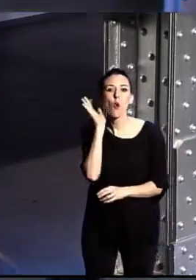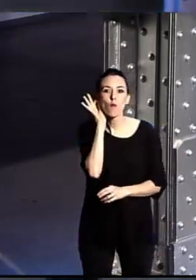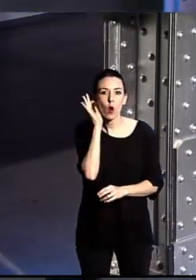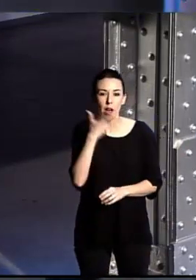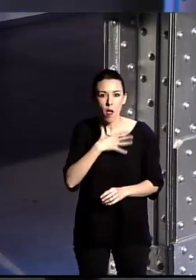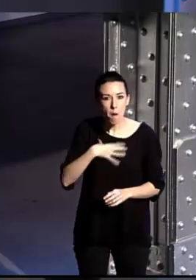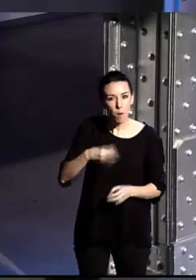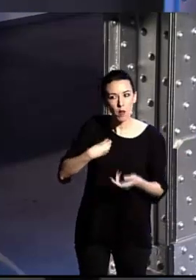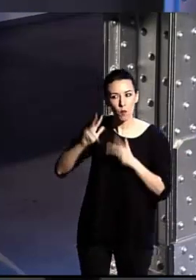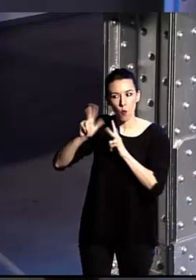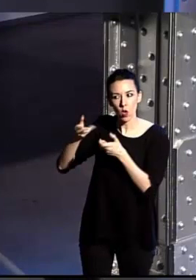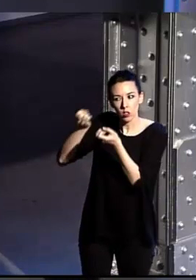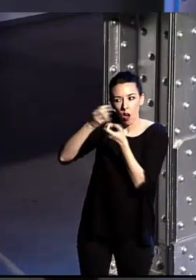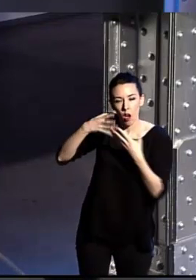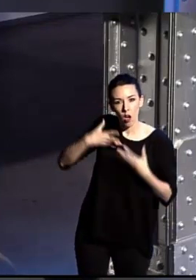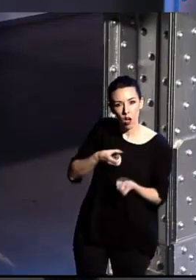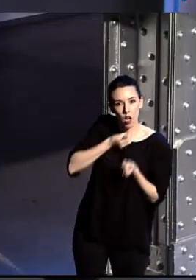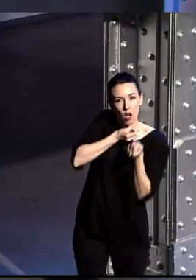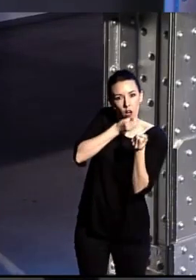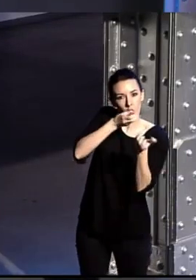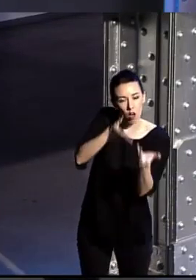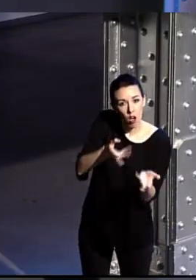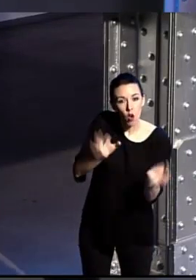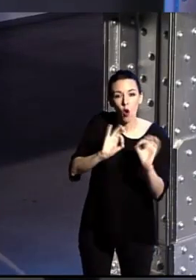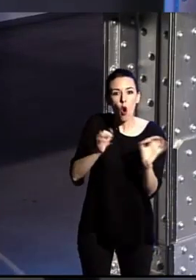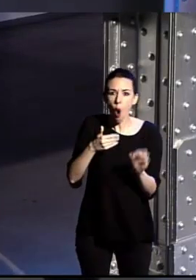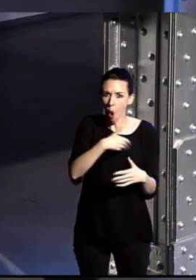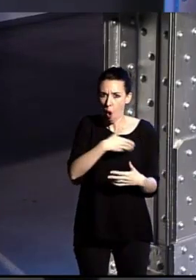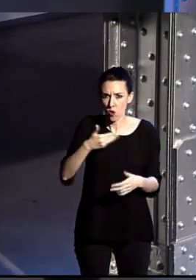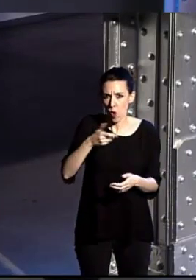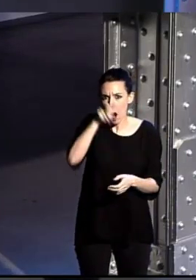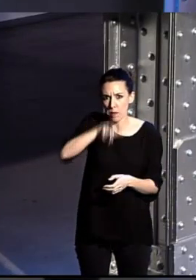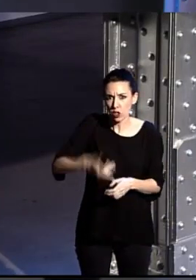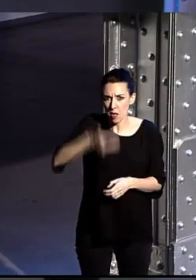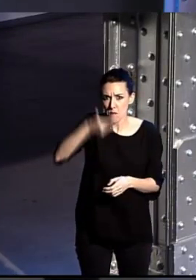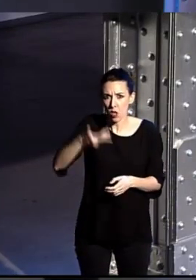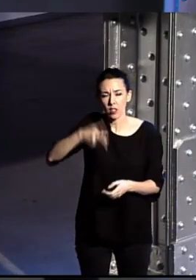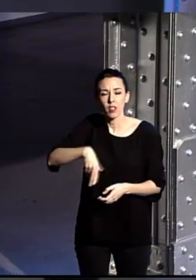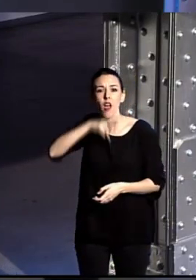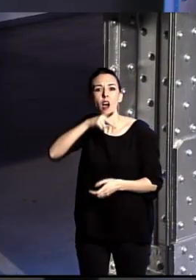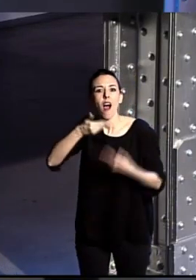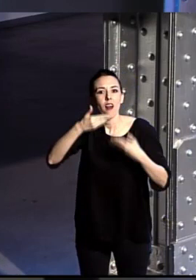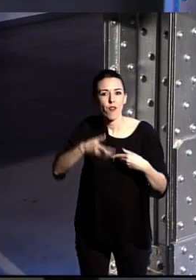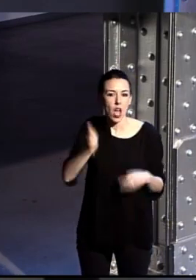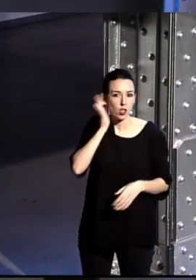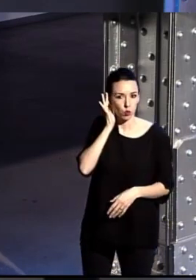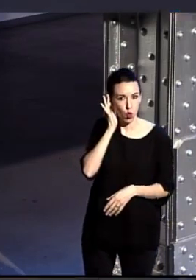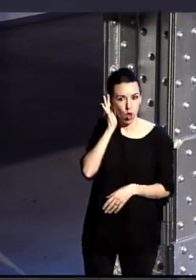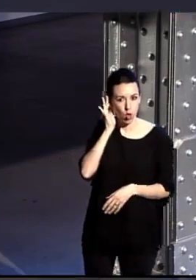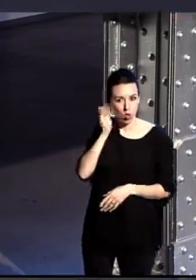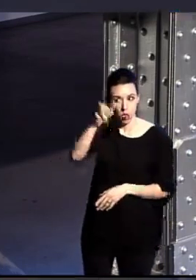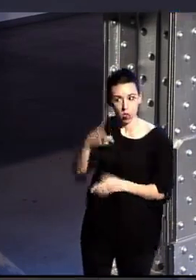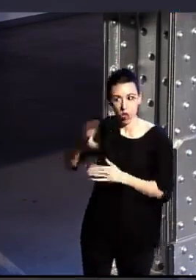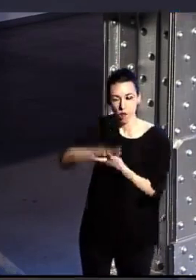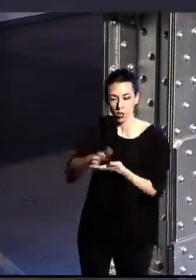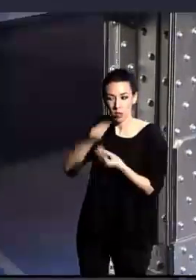que pueden hablar por los muertos o a través, o sea, grandes personajes de la historia que hablan a través de una mujer. Que eso es curioso, que solo sea la mujer la que